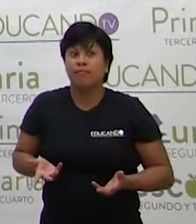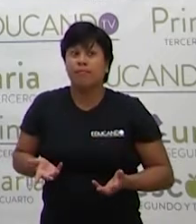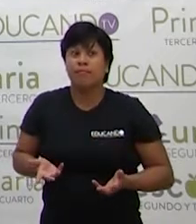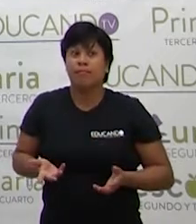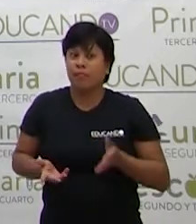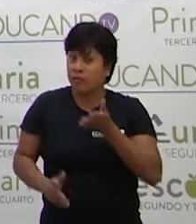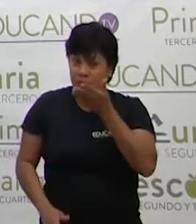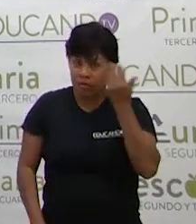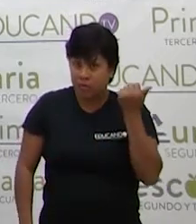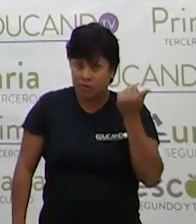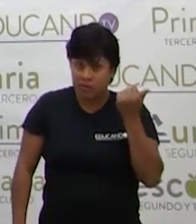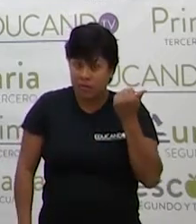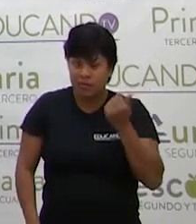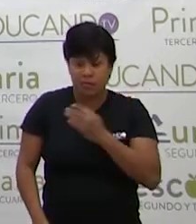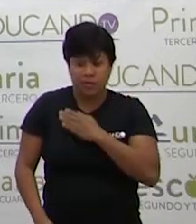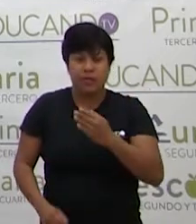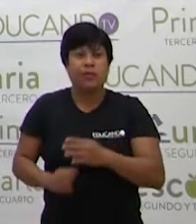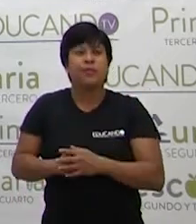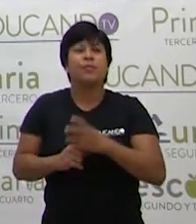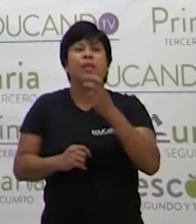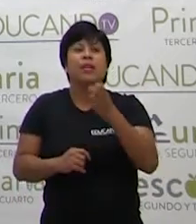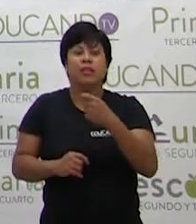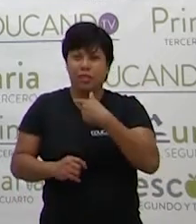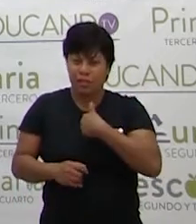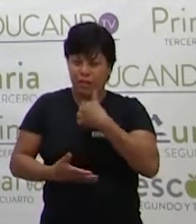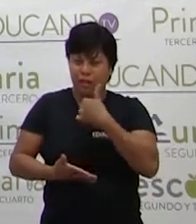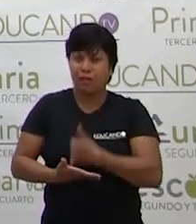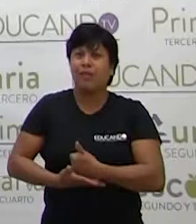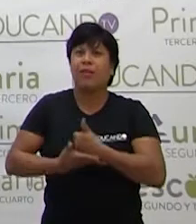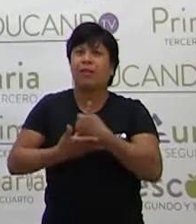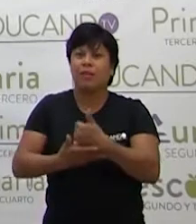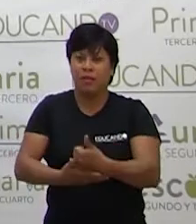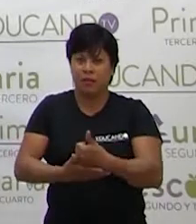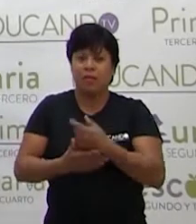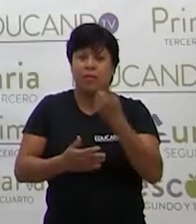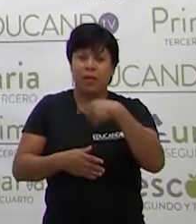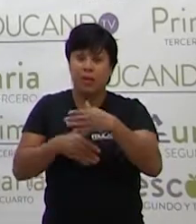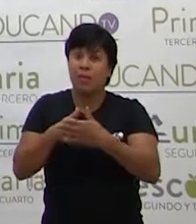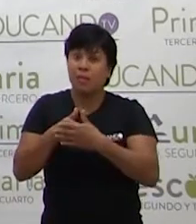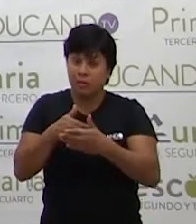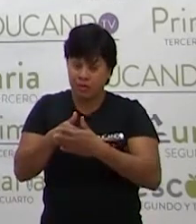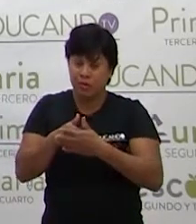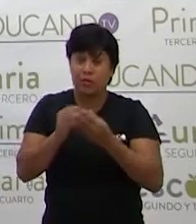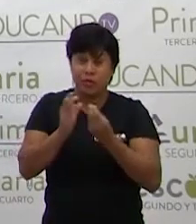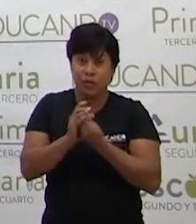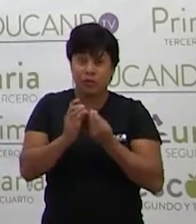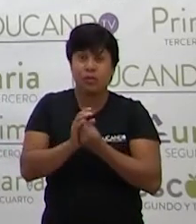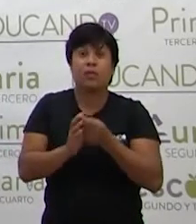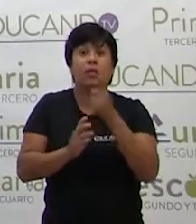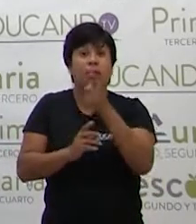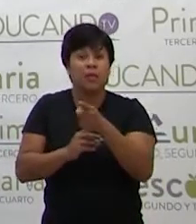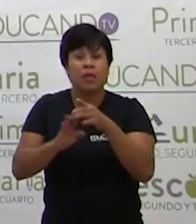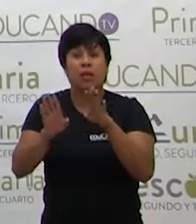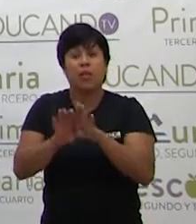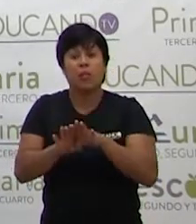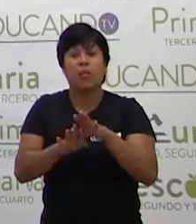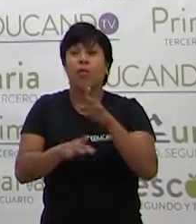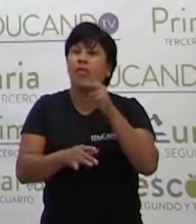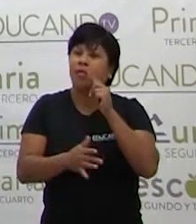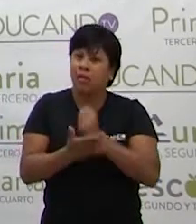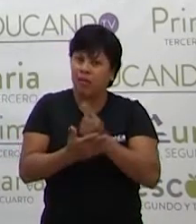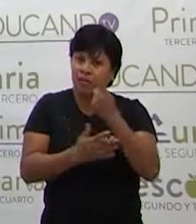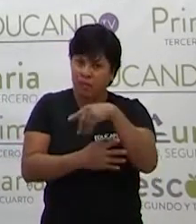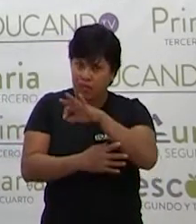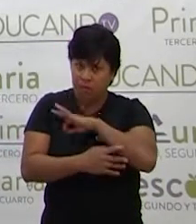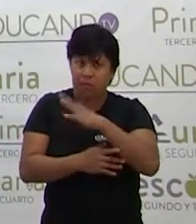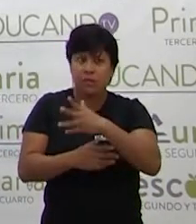¿No lo sabes? Bueno, esta vez te voy a ayudar, pero para la sesión de mañana se te va a quedar como reto para que tú lo hagas